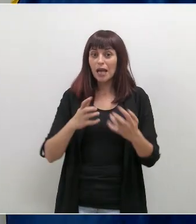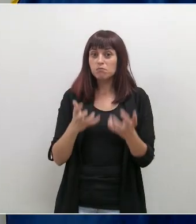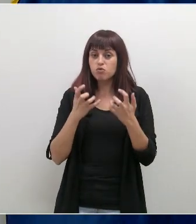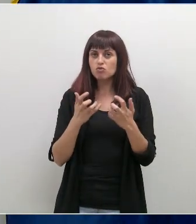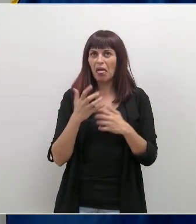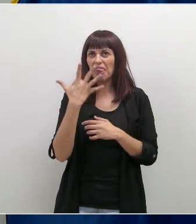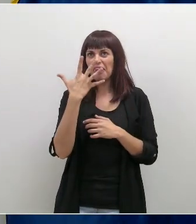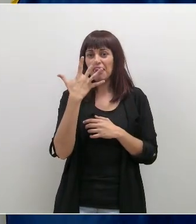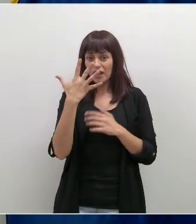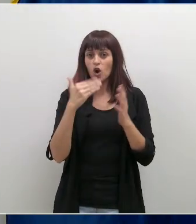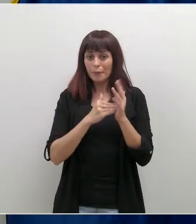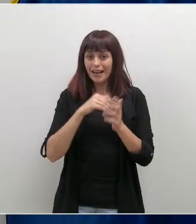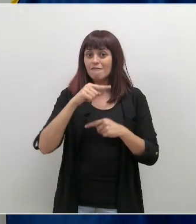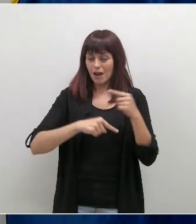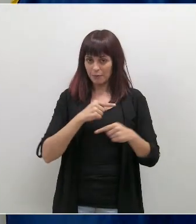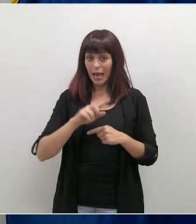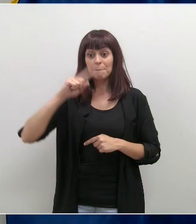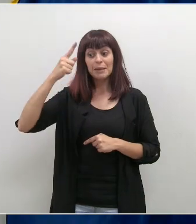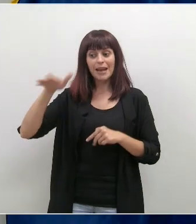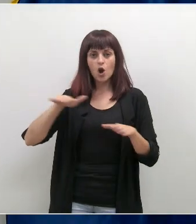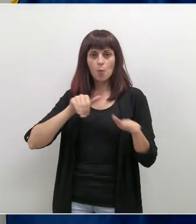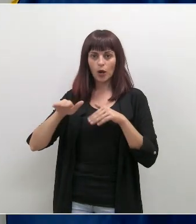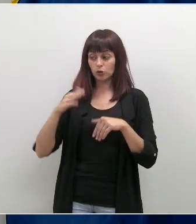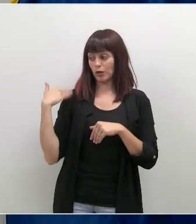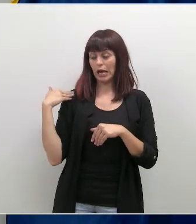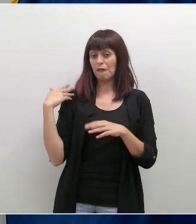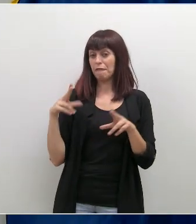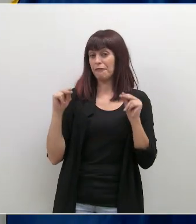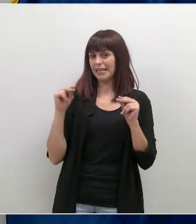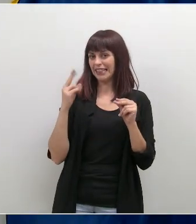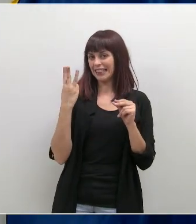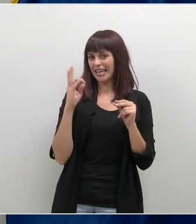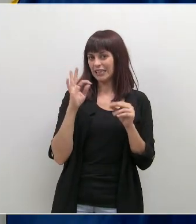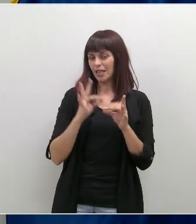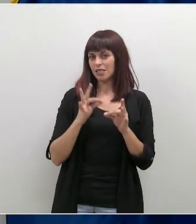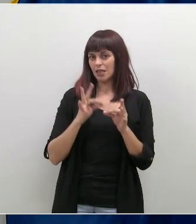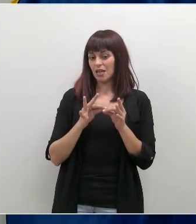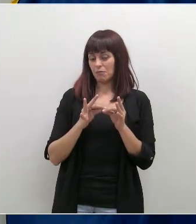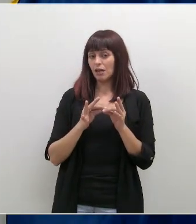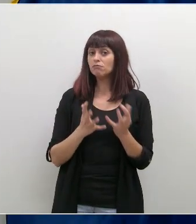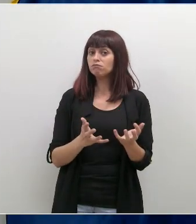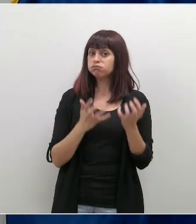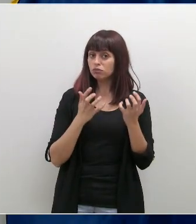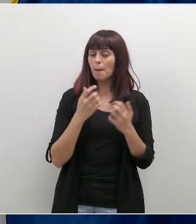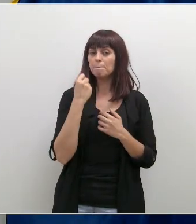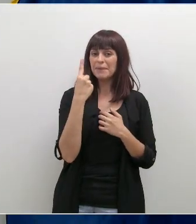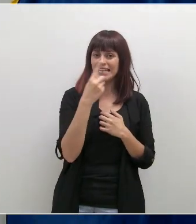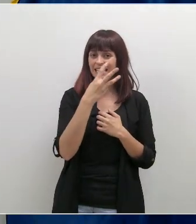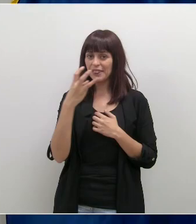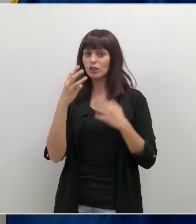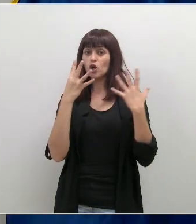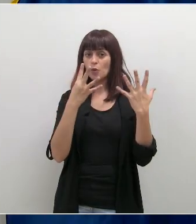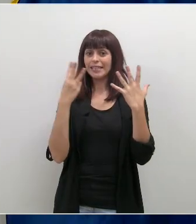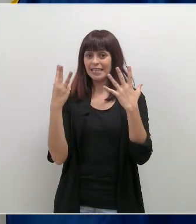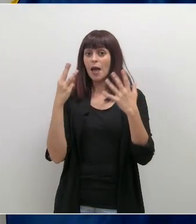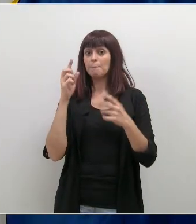a 5.000 familias. Como digo, en la primera convocatoria, que acabó el 30 de septiembre, fueron beneficiarios 1.393. Esperamos que